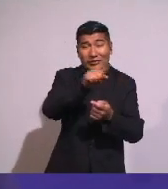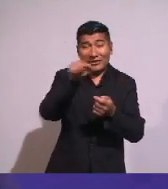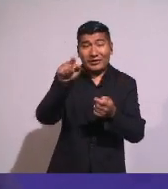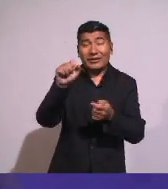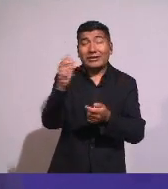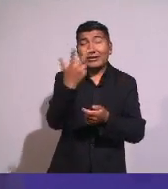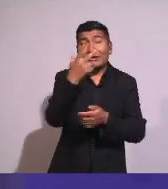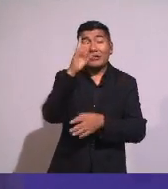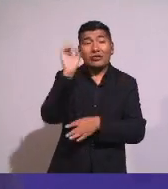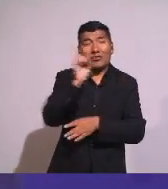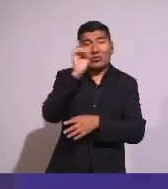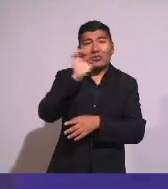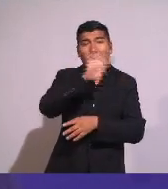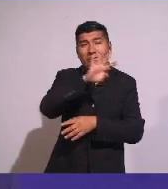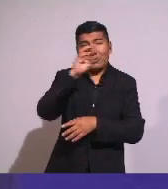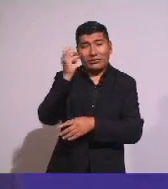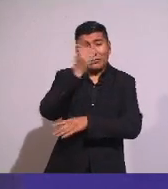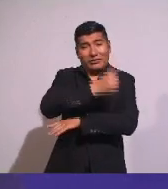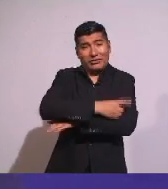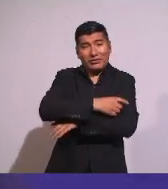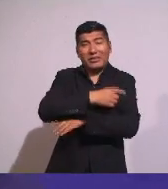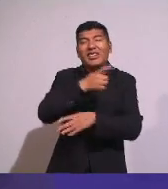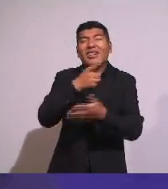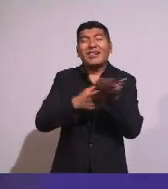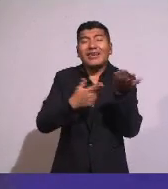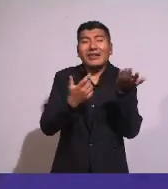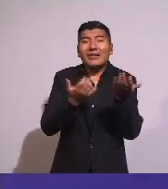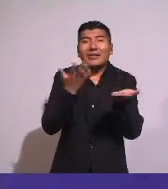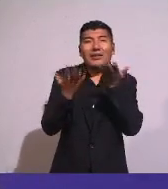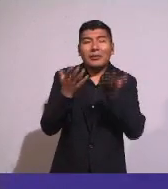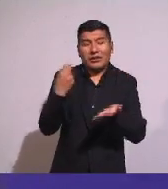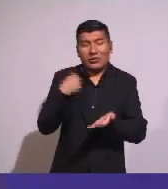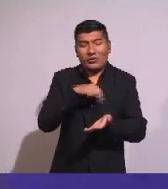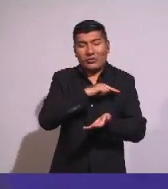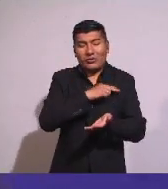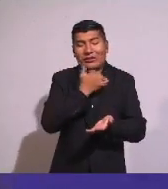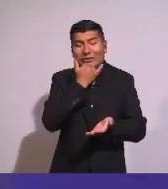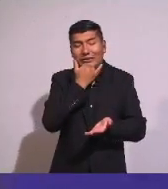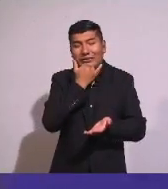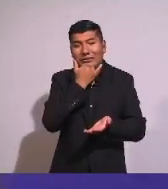en que nos estábamos talvez equivocando